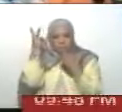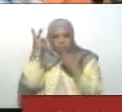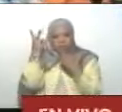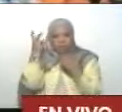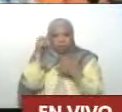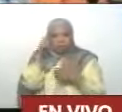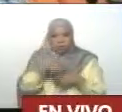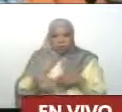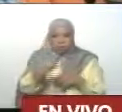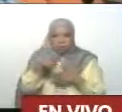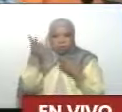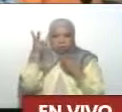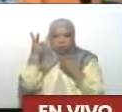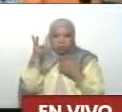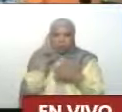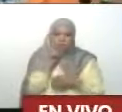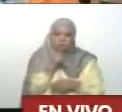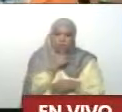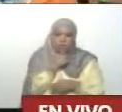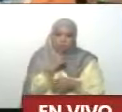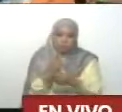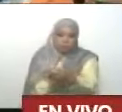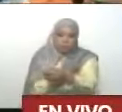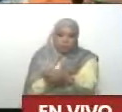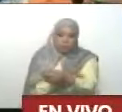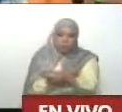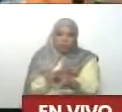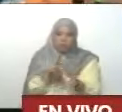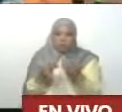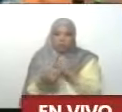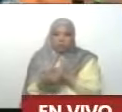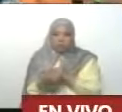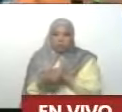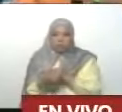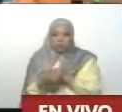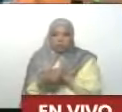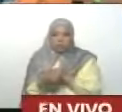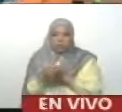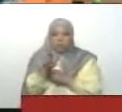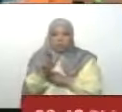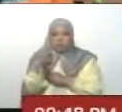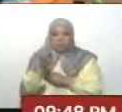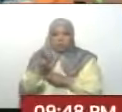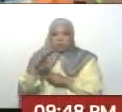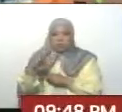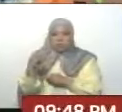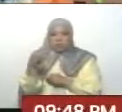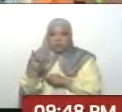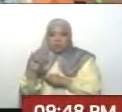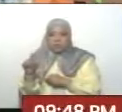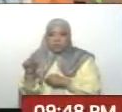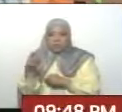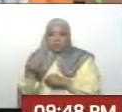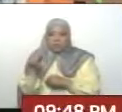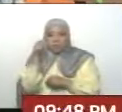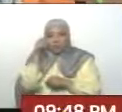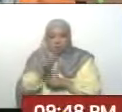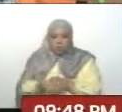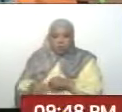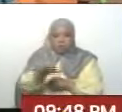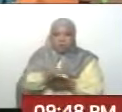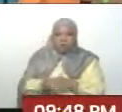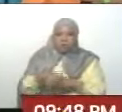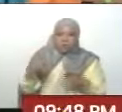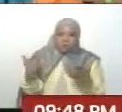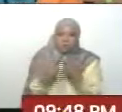sabana durica Mi nombre es el nombre de mi hermana pero al contrario ya se llama uric bueno es el origen de la sabana durica de